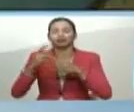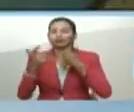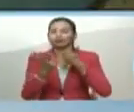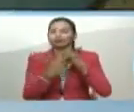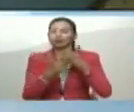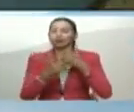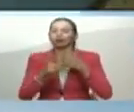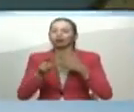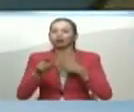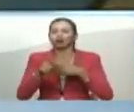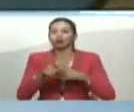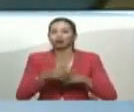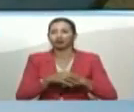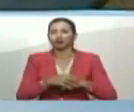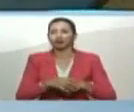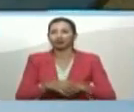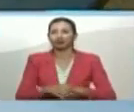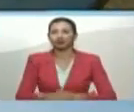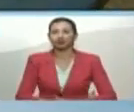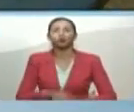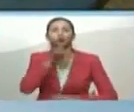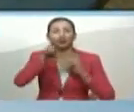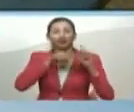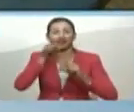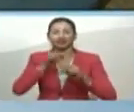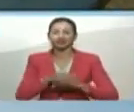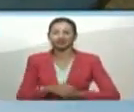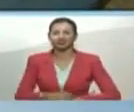les regalo